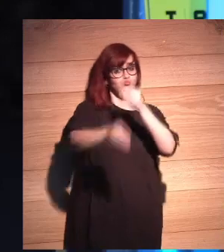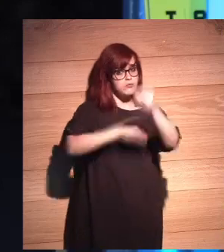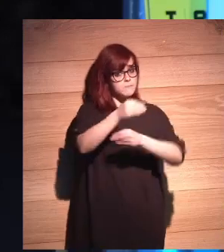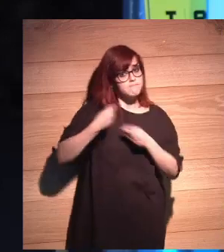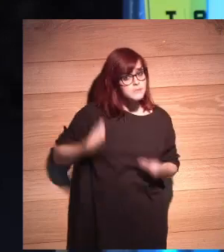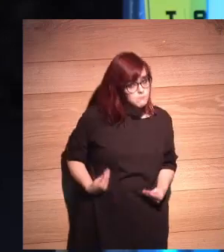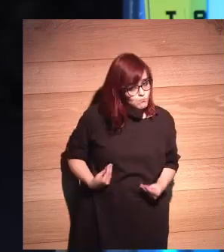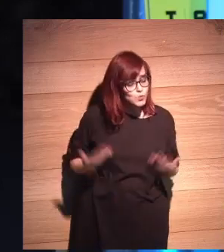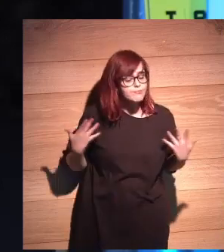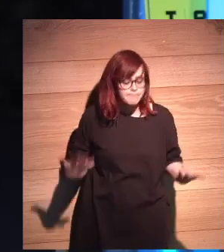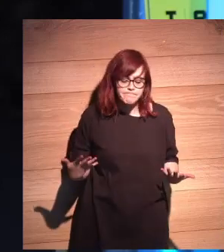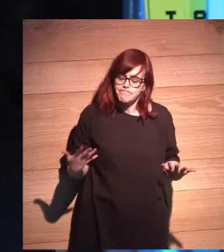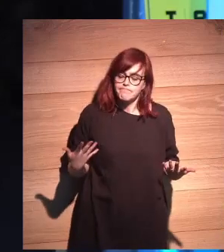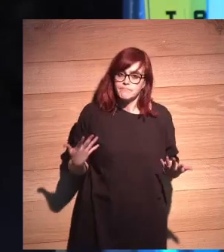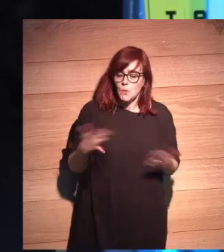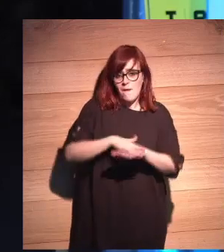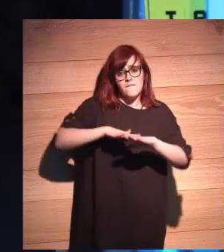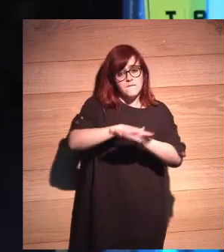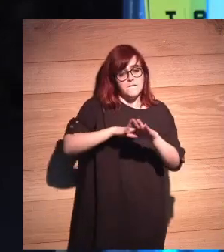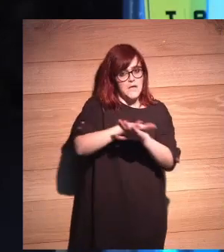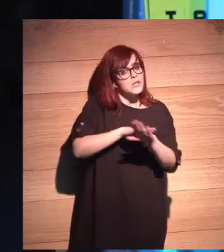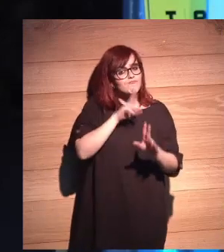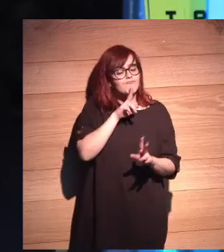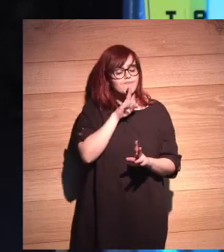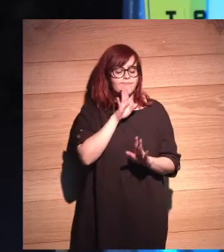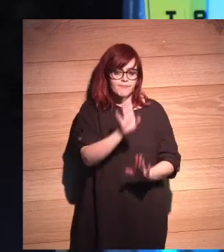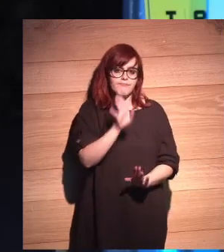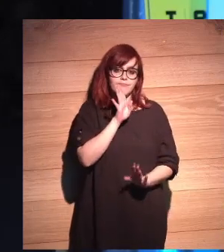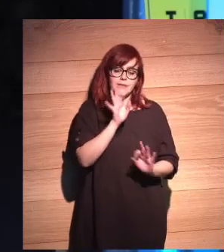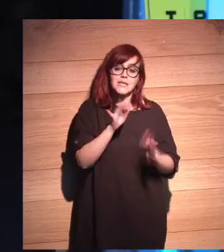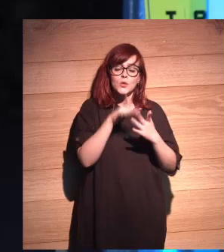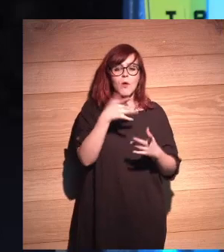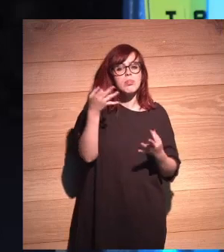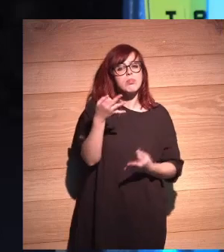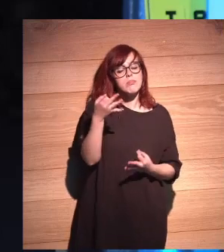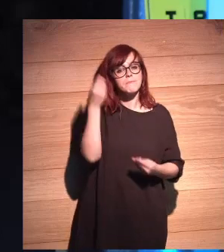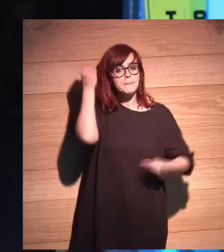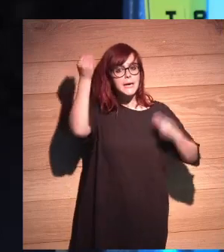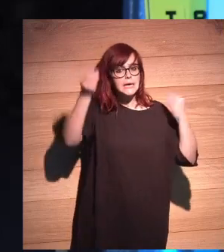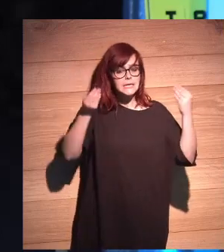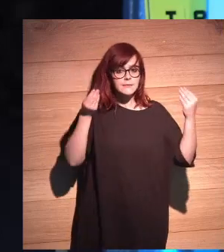Es tremendamente fundamental, como bien mencionabas, ¿no?, tener un poco en cuenta